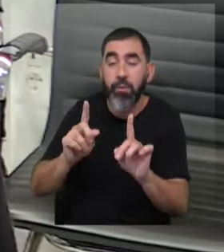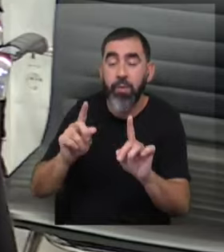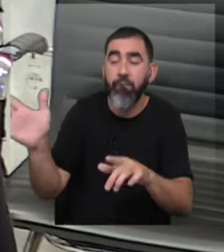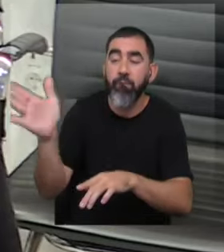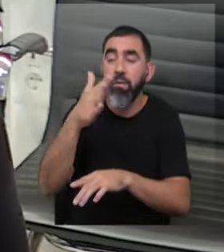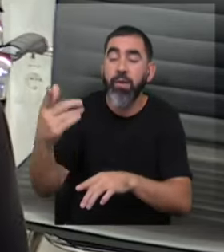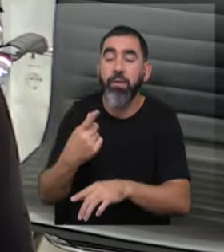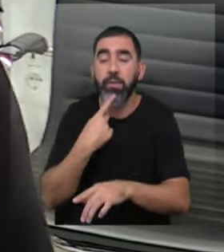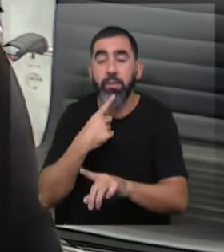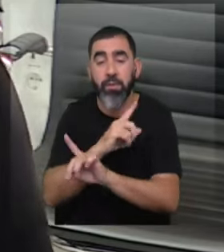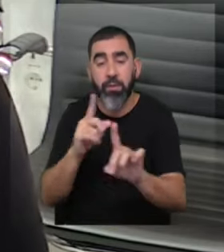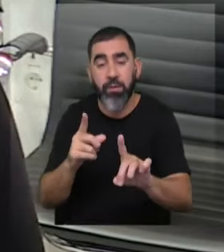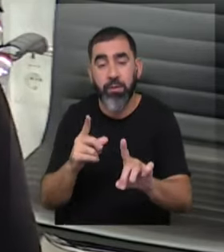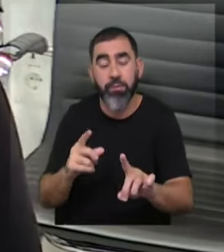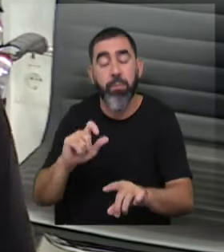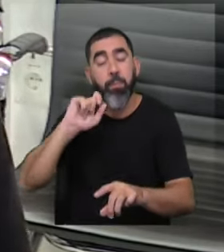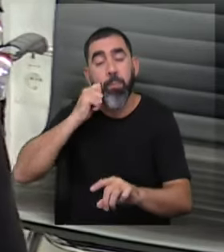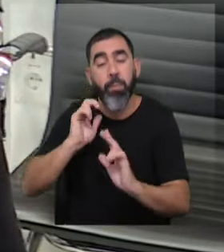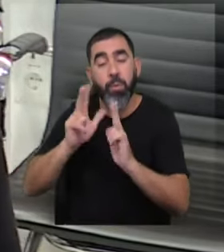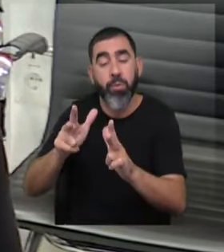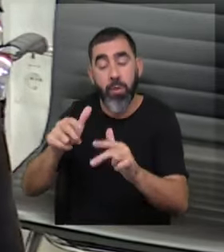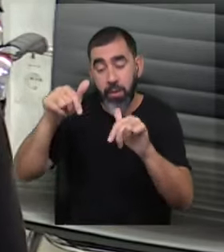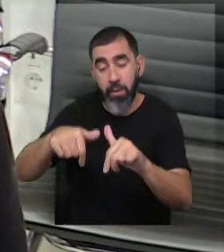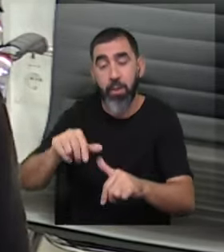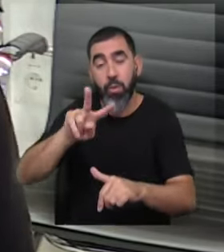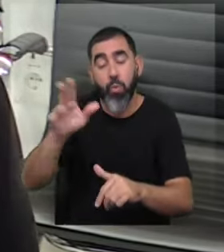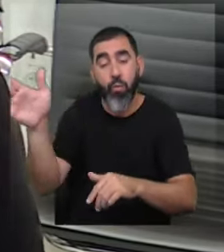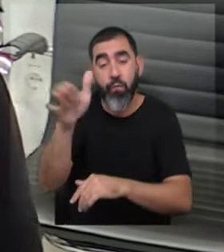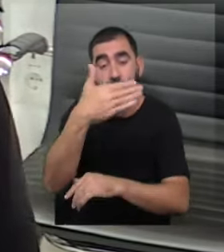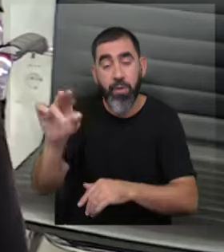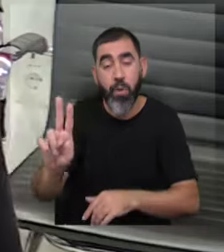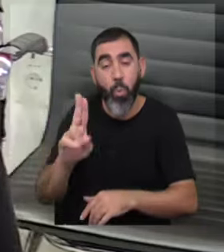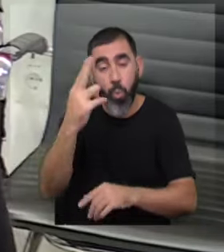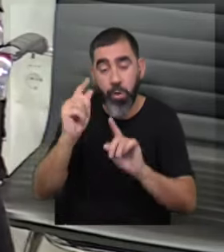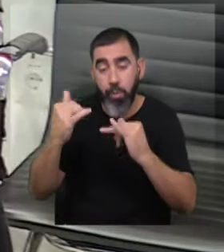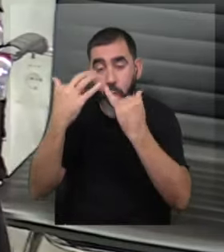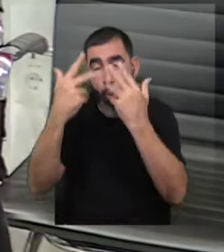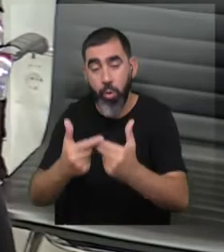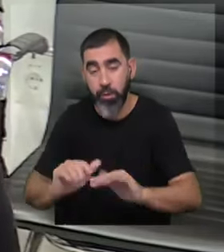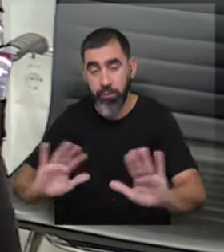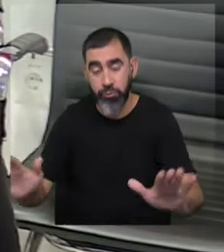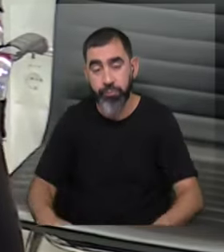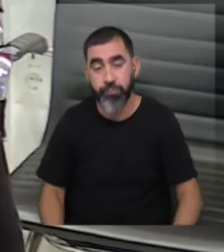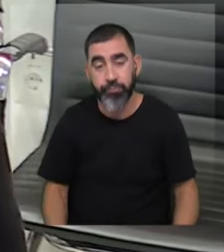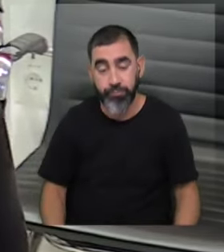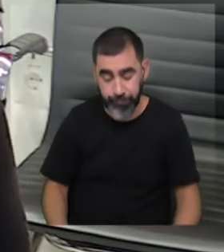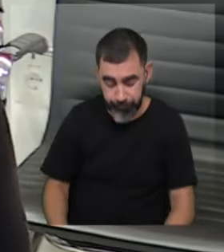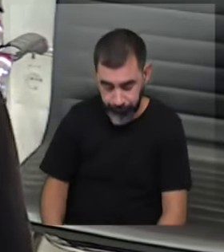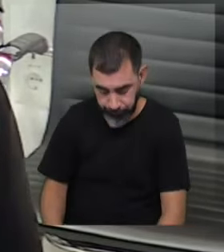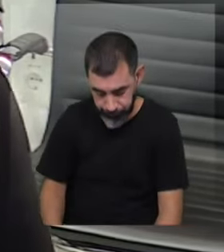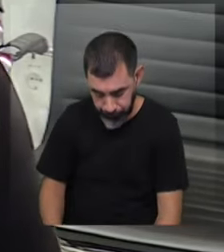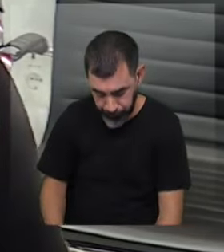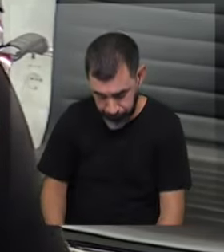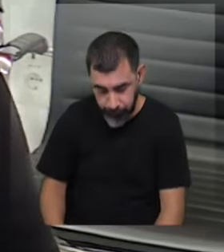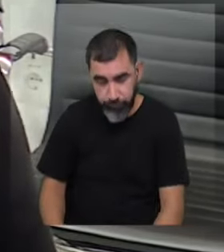bandera política. A mí siempre me gusta decir, nosotros en ONASPU tenemos dos banderas, la uruguaya y la de la Organización Nacional, la de ONASPU. Entonces,